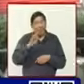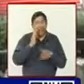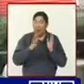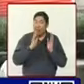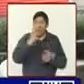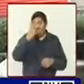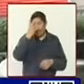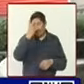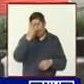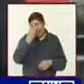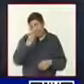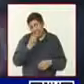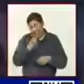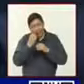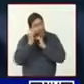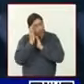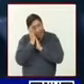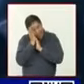hablamos del sueño.